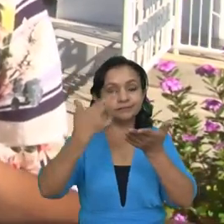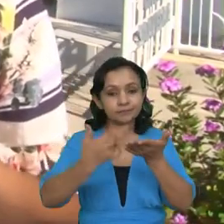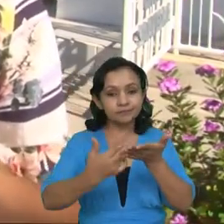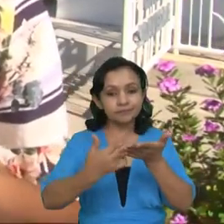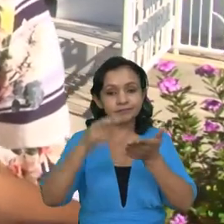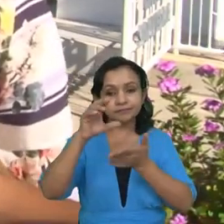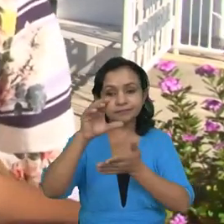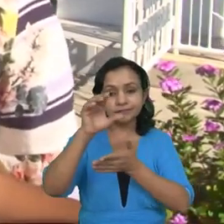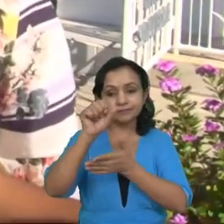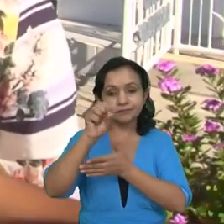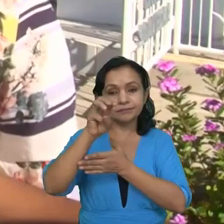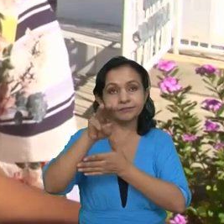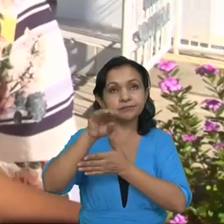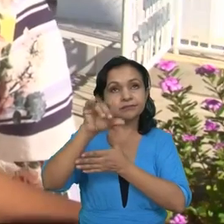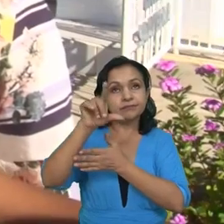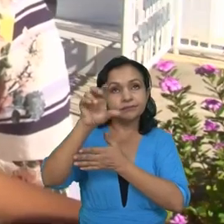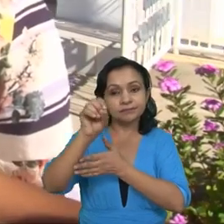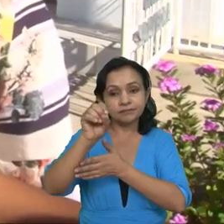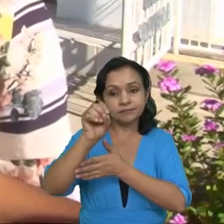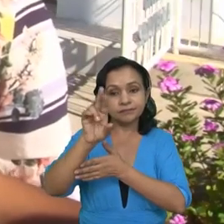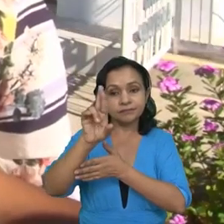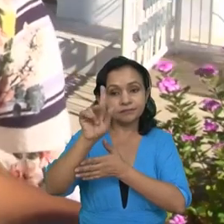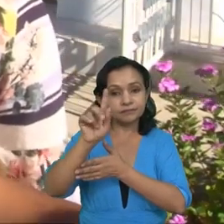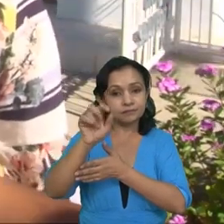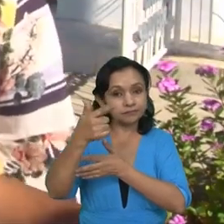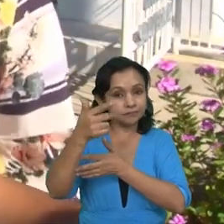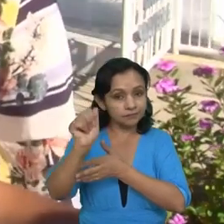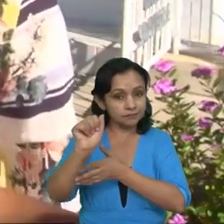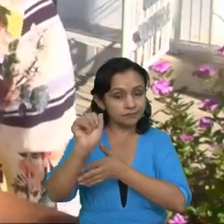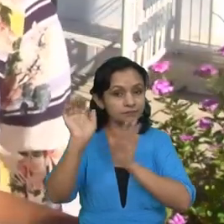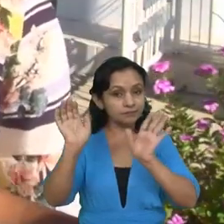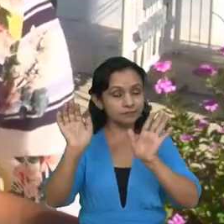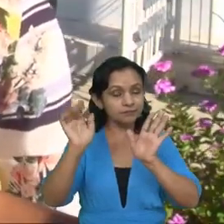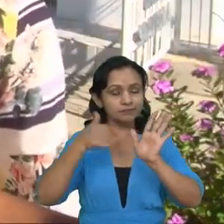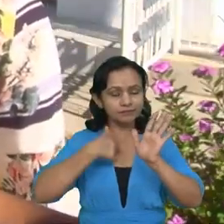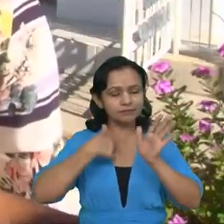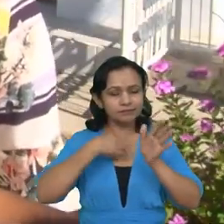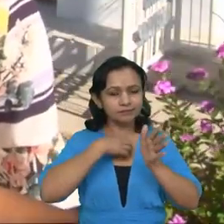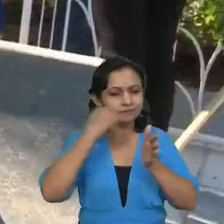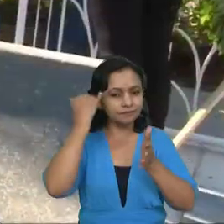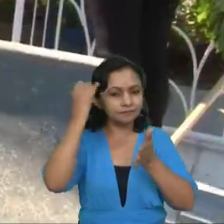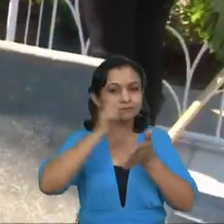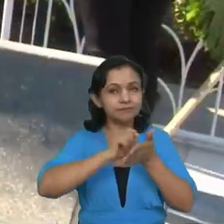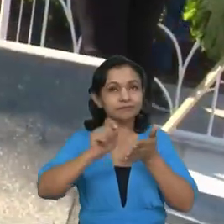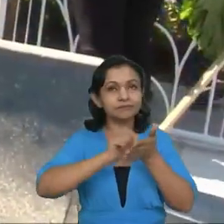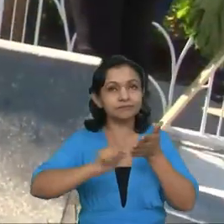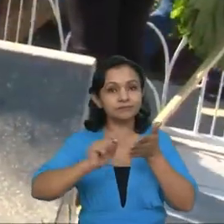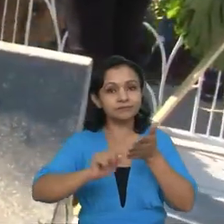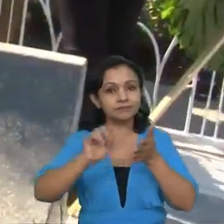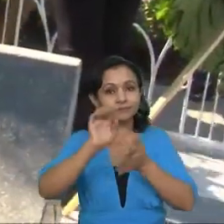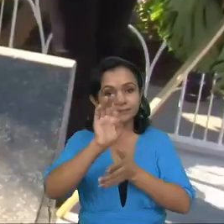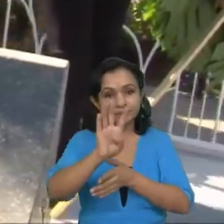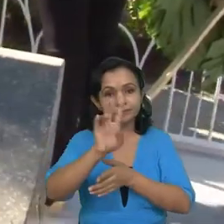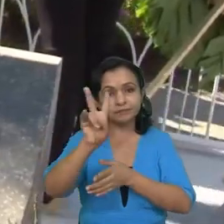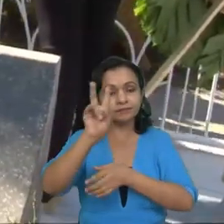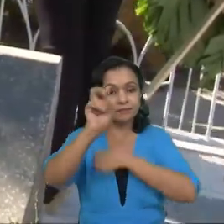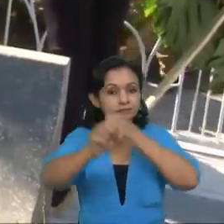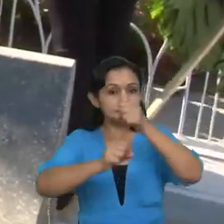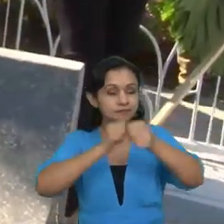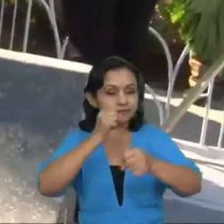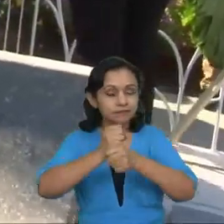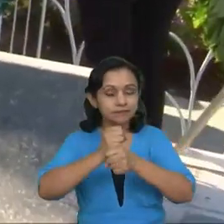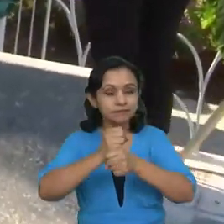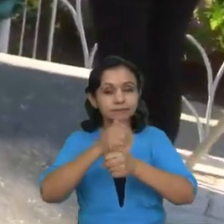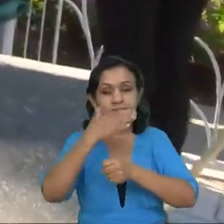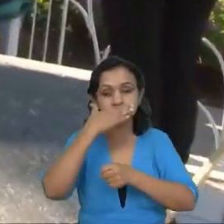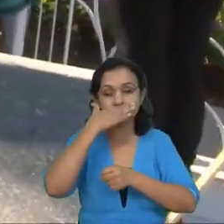camilo ortega y hace que soy autora del poema nos a 42 años la militancia